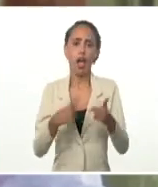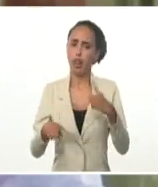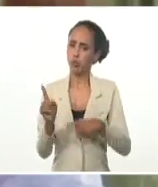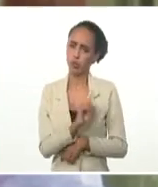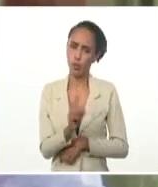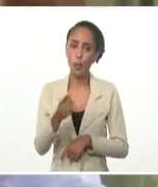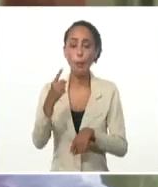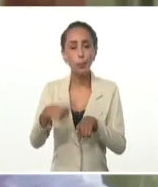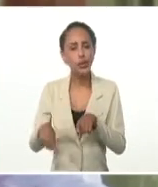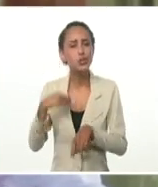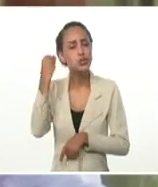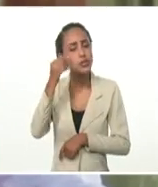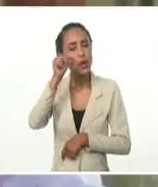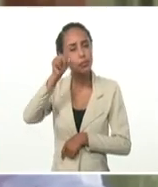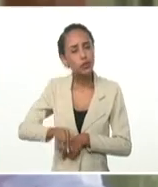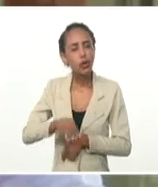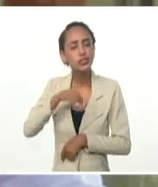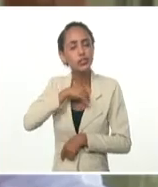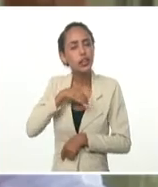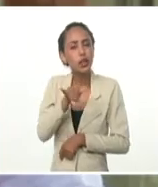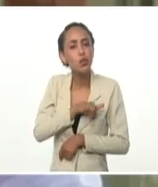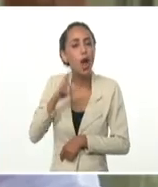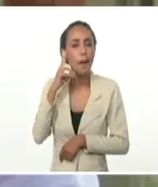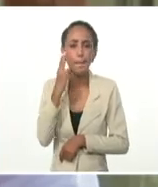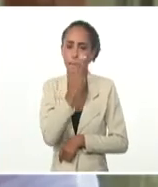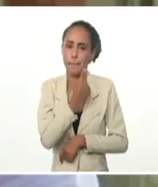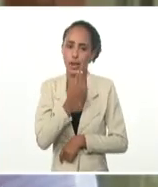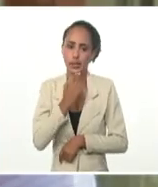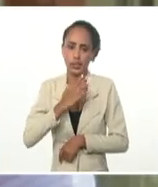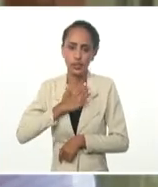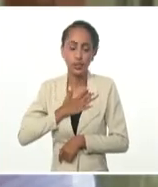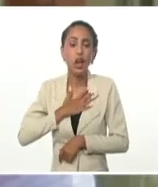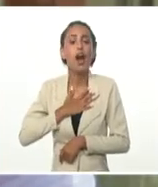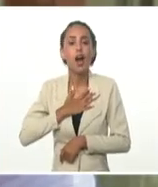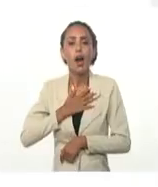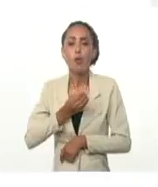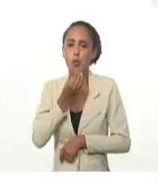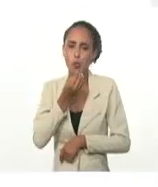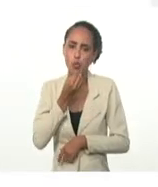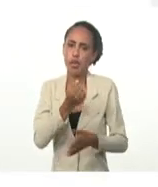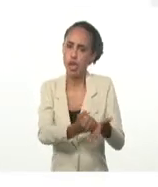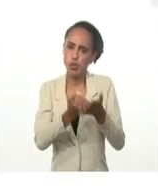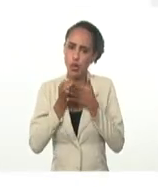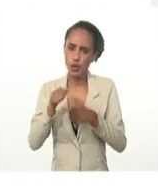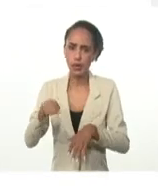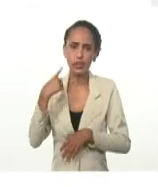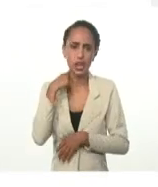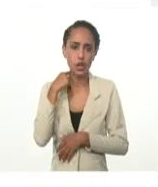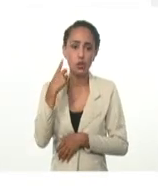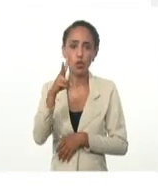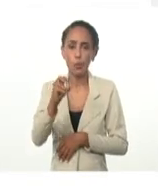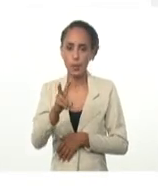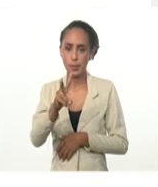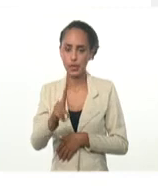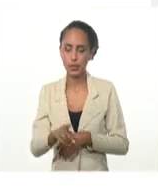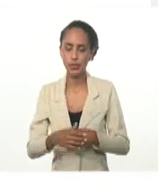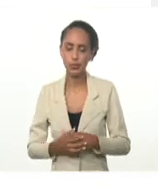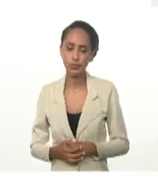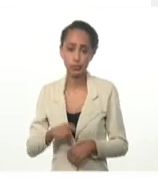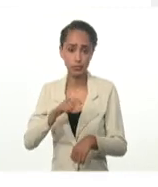humanismo martiano, siendo el 19, tiene muchísimo que decirnos en el 21. 130 años han pasado